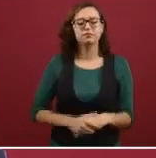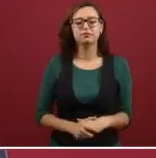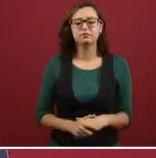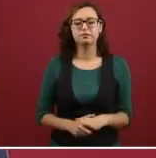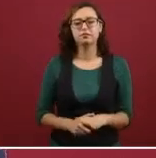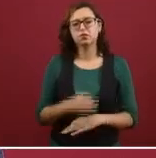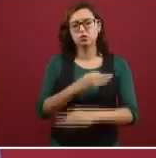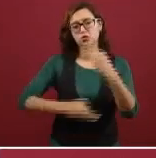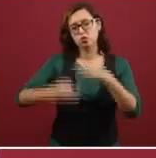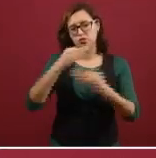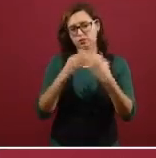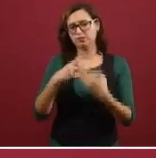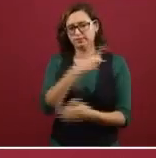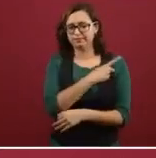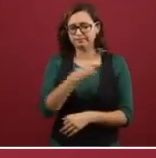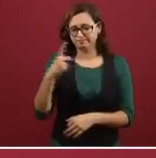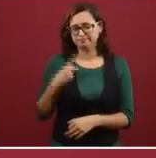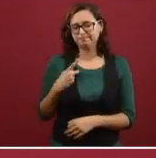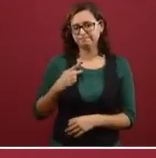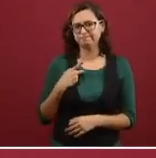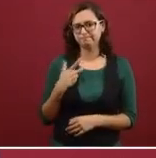actuar